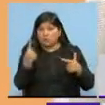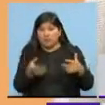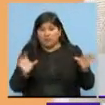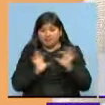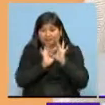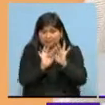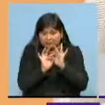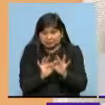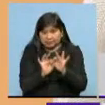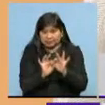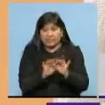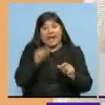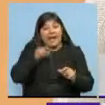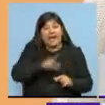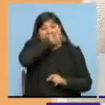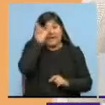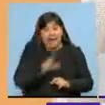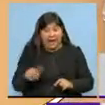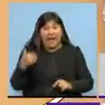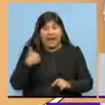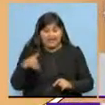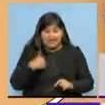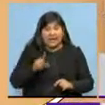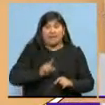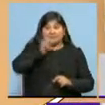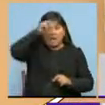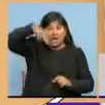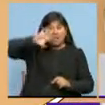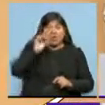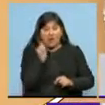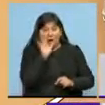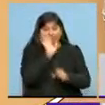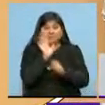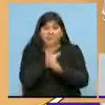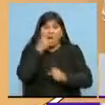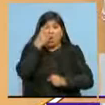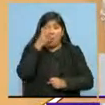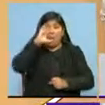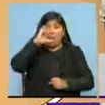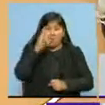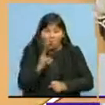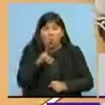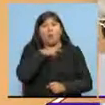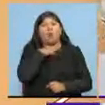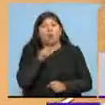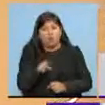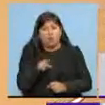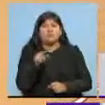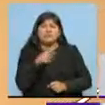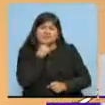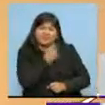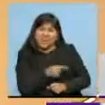y la sede que él no es ocupó hoy bueno ustedes están para proteger en cierto modo al usuario